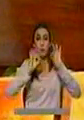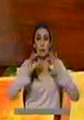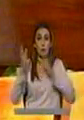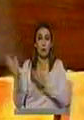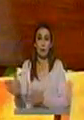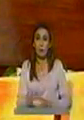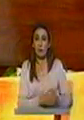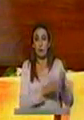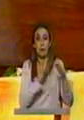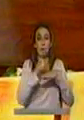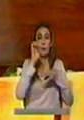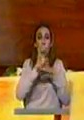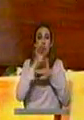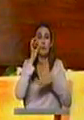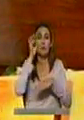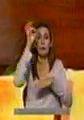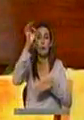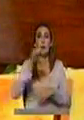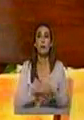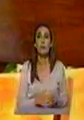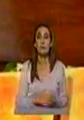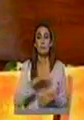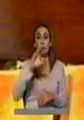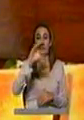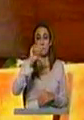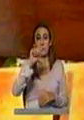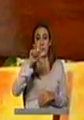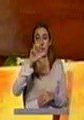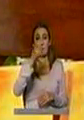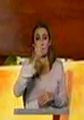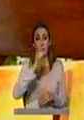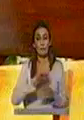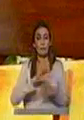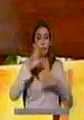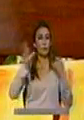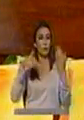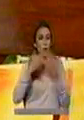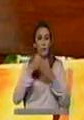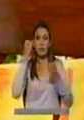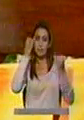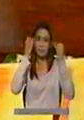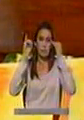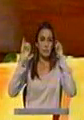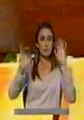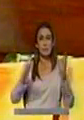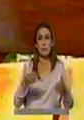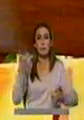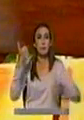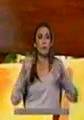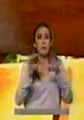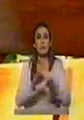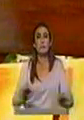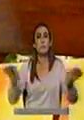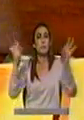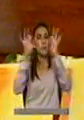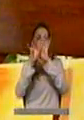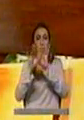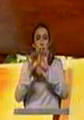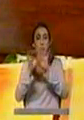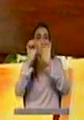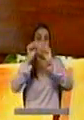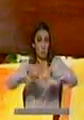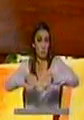espacio, en este programa Ecuador al Futuro. Carlos Zambrano, pero todas estas iniciativas, todas estas acciones son importantes y es